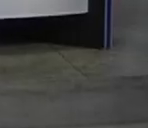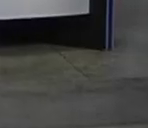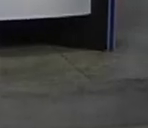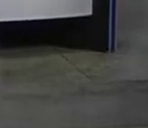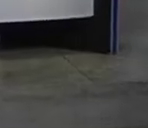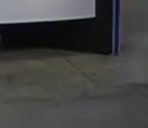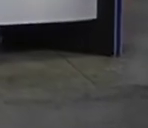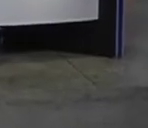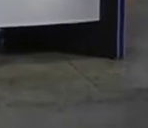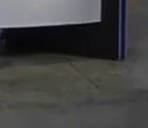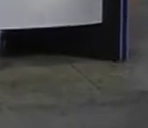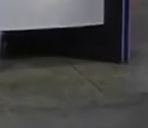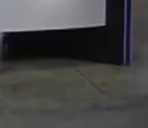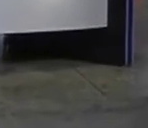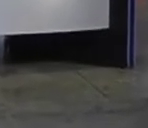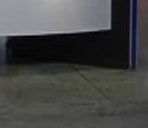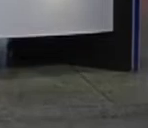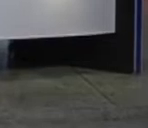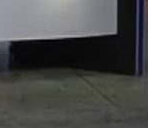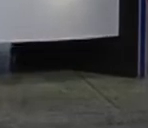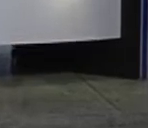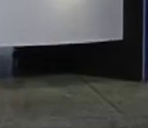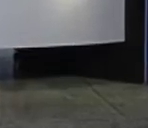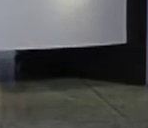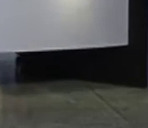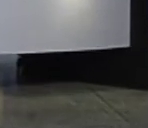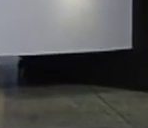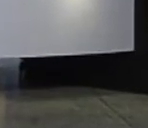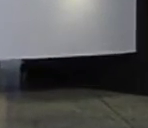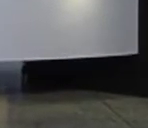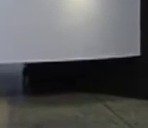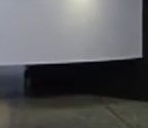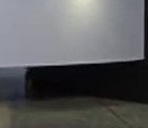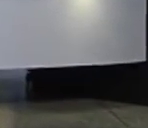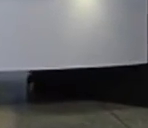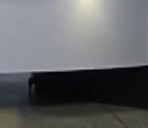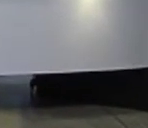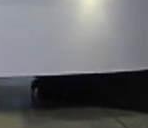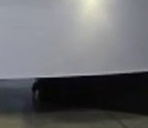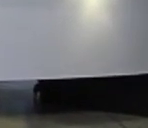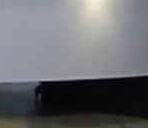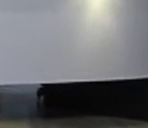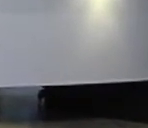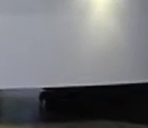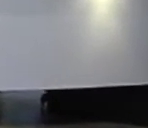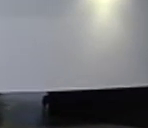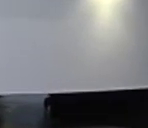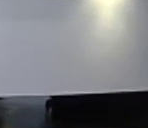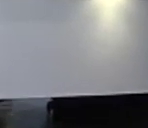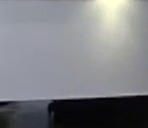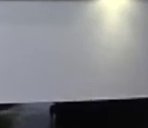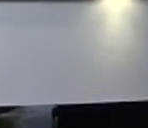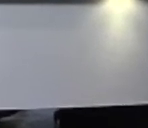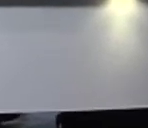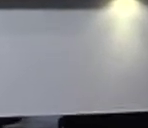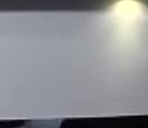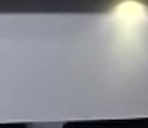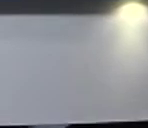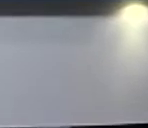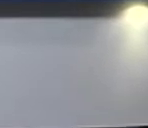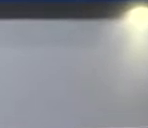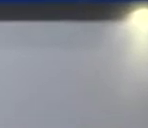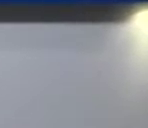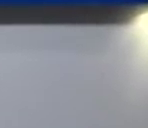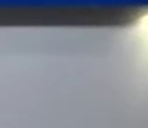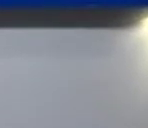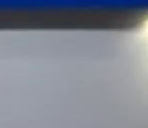Ayer vimos a nuestro Señor Jesucristo predicando desde una barca. Se